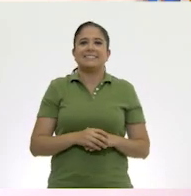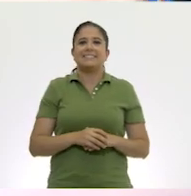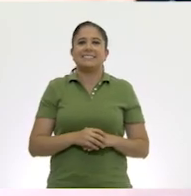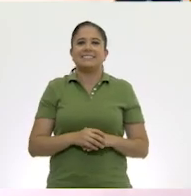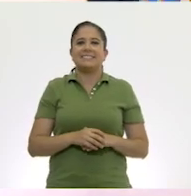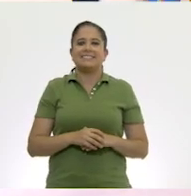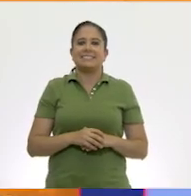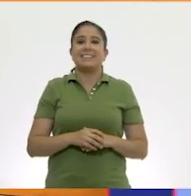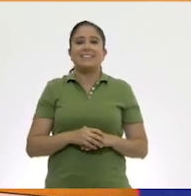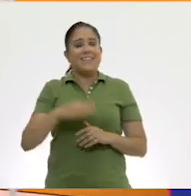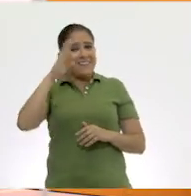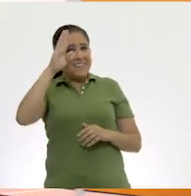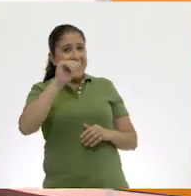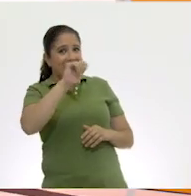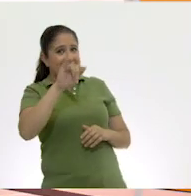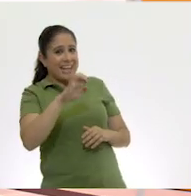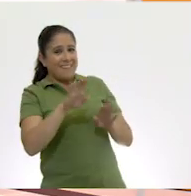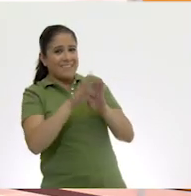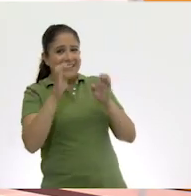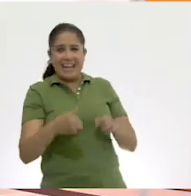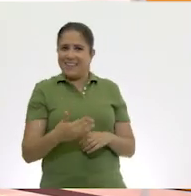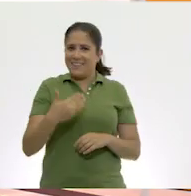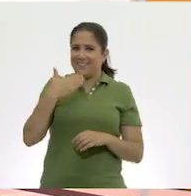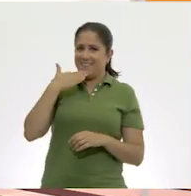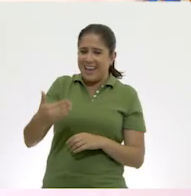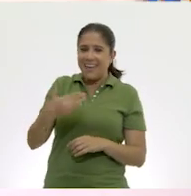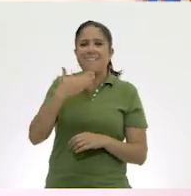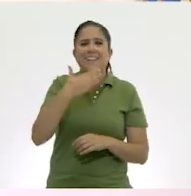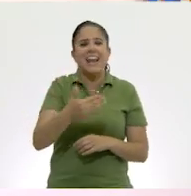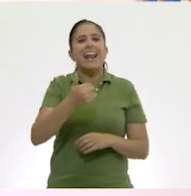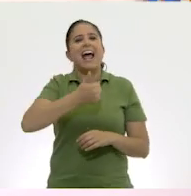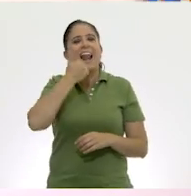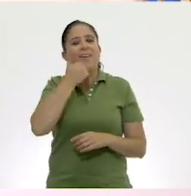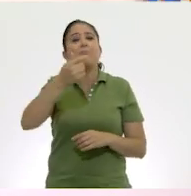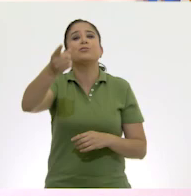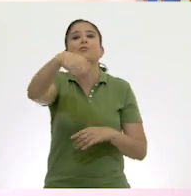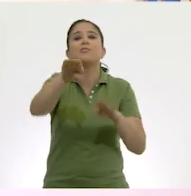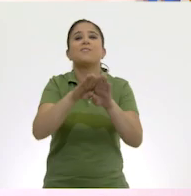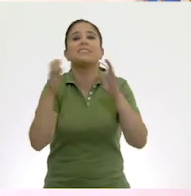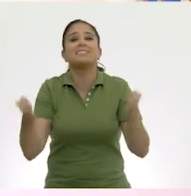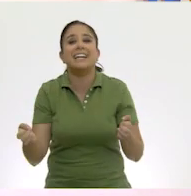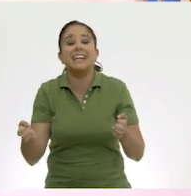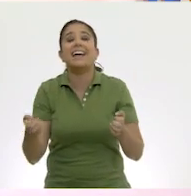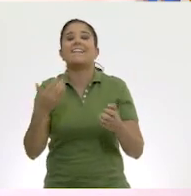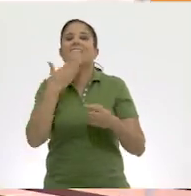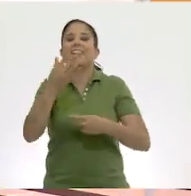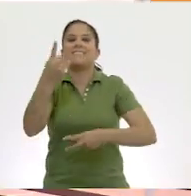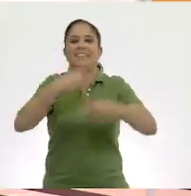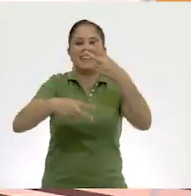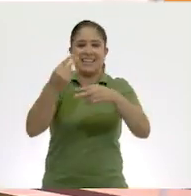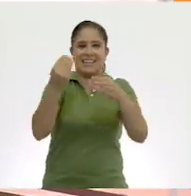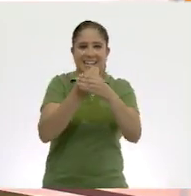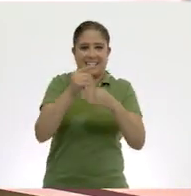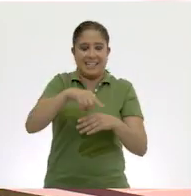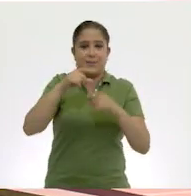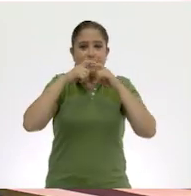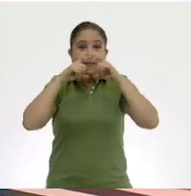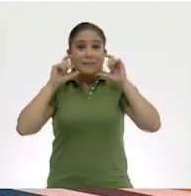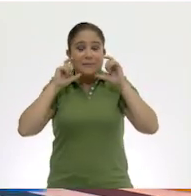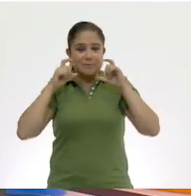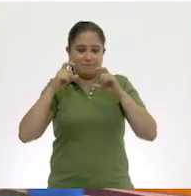hola estás muy bien cómo estaban alumnos en casa bienvenidos a la clase voy a quitar en mi cubrebocas